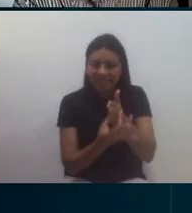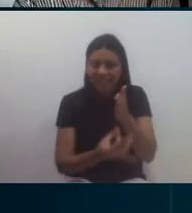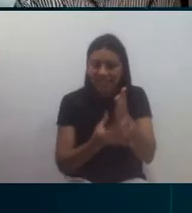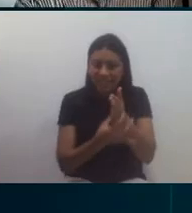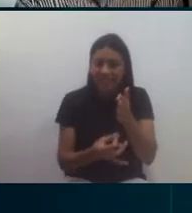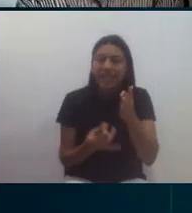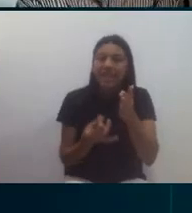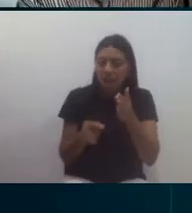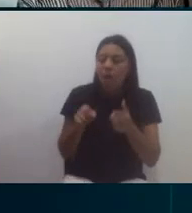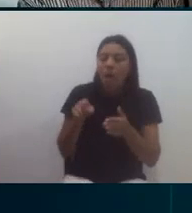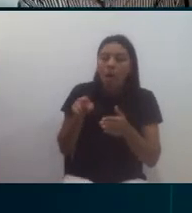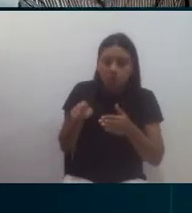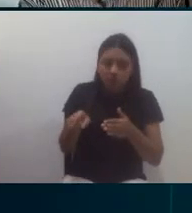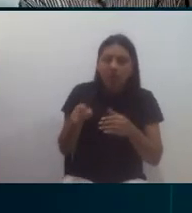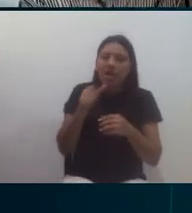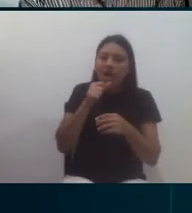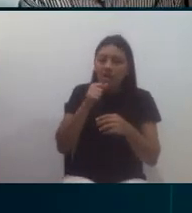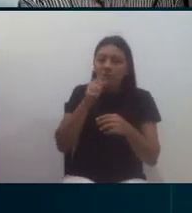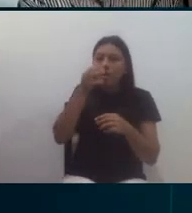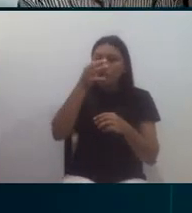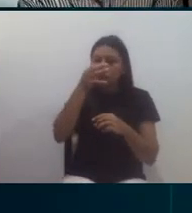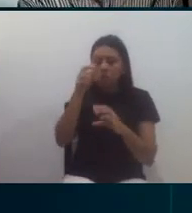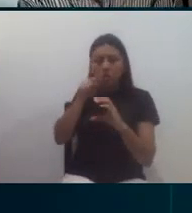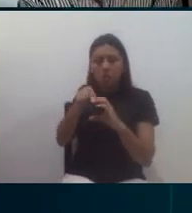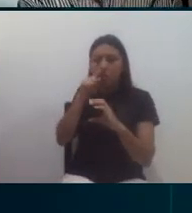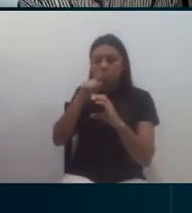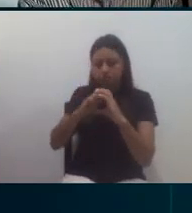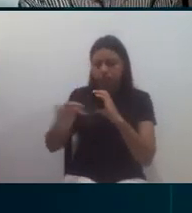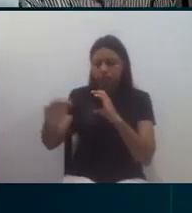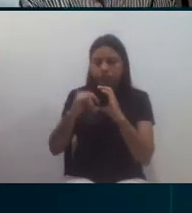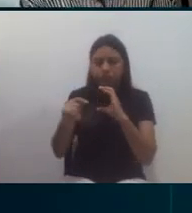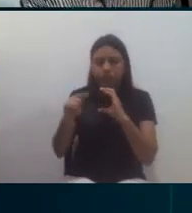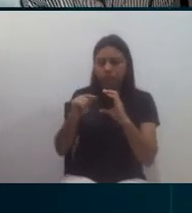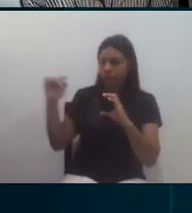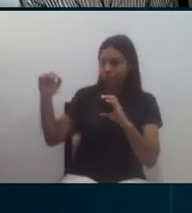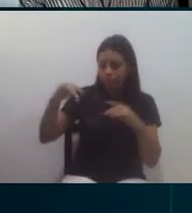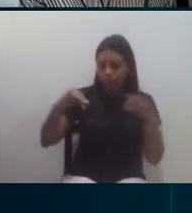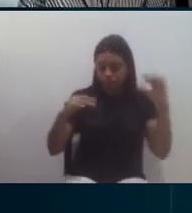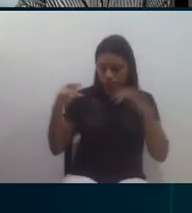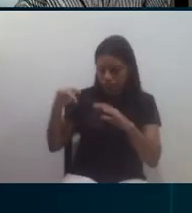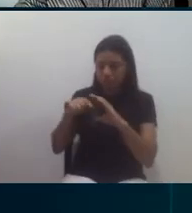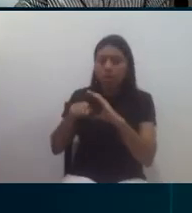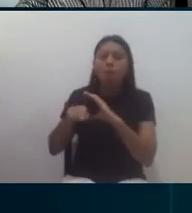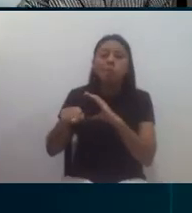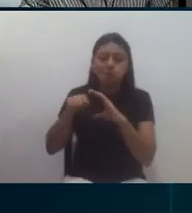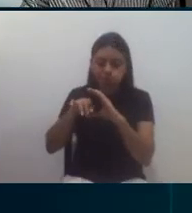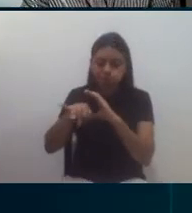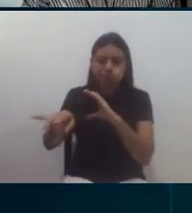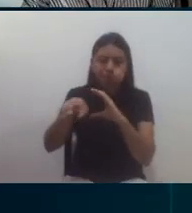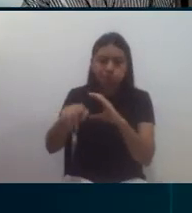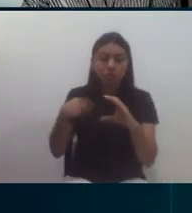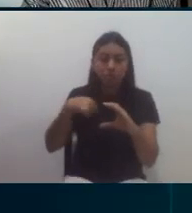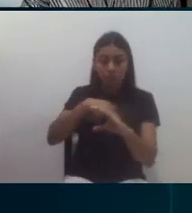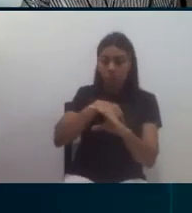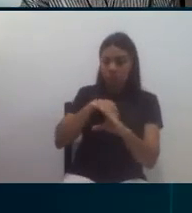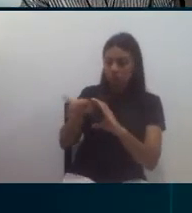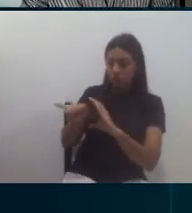a encontrar cantidades similares a las que de ácido palmítico a las que tiene este lodo, ¿cierto?